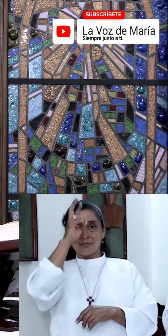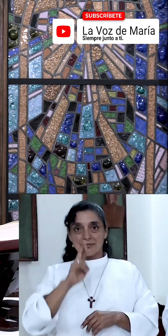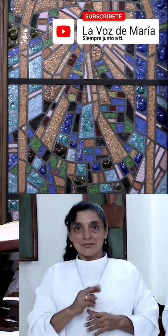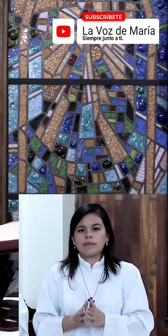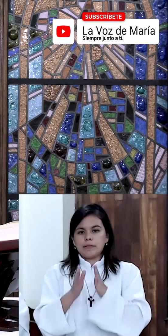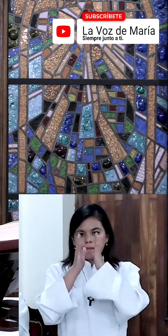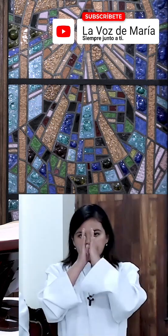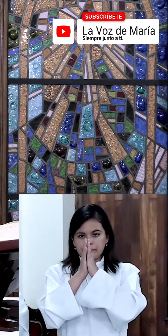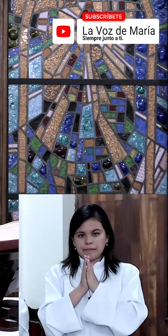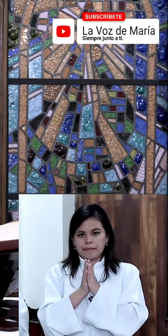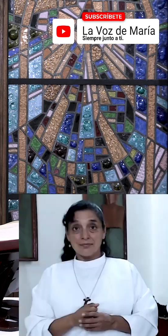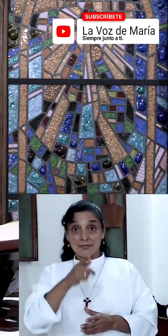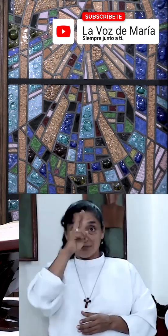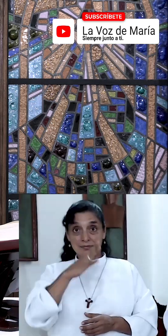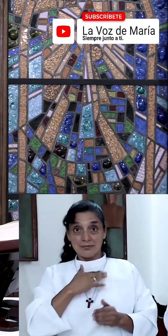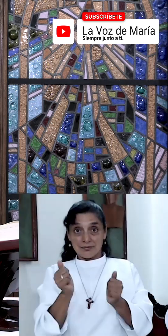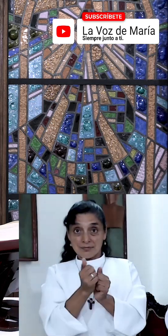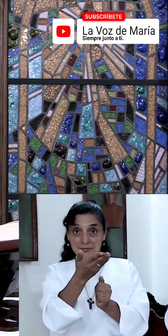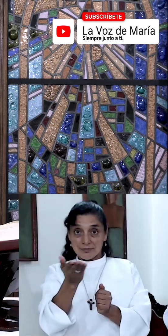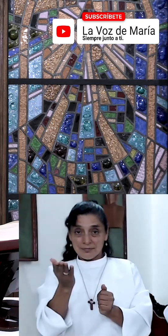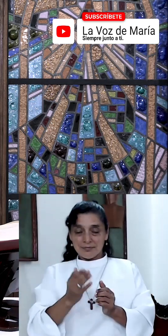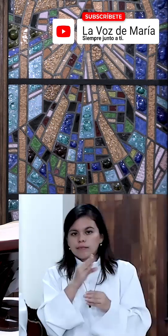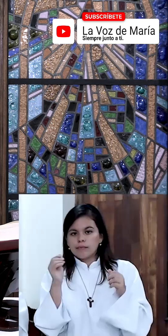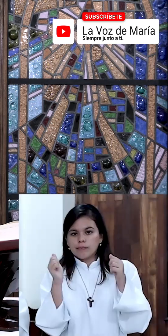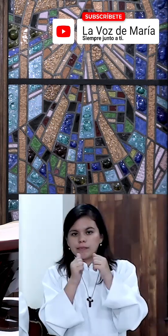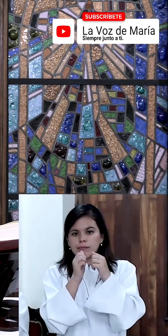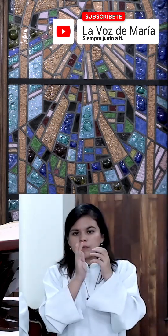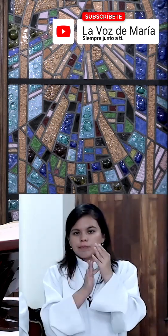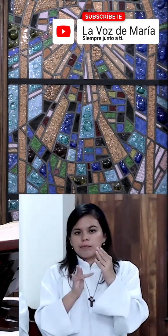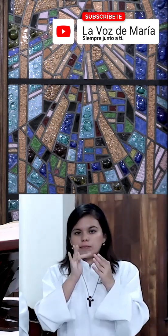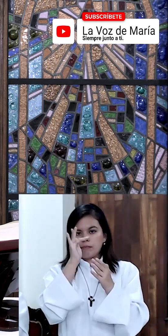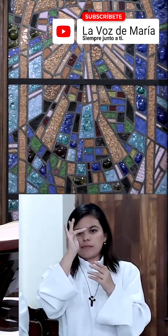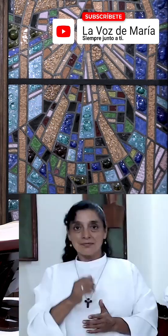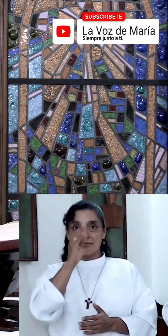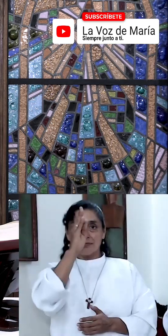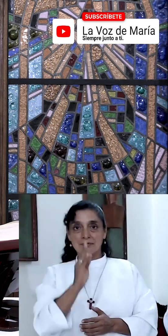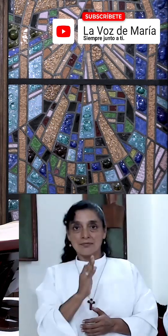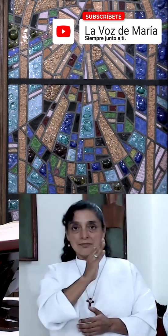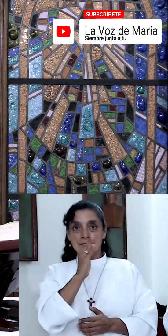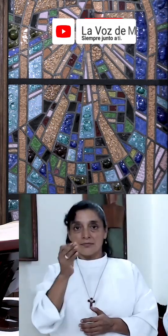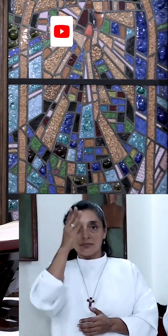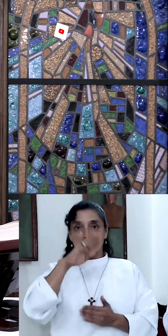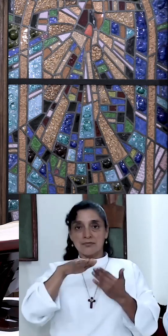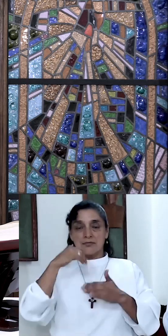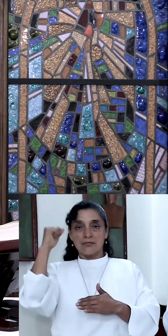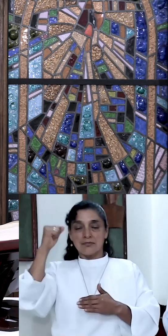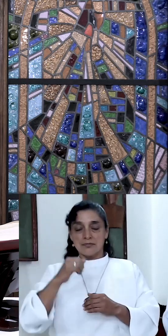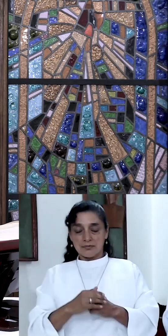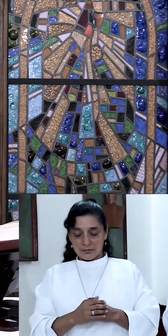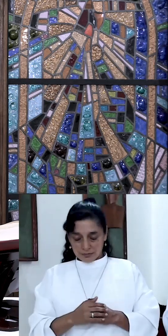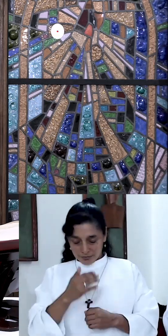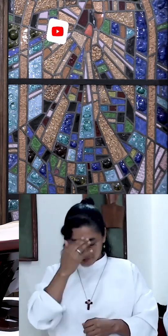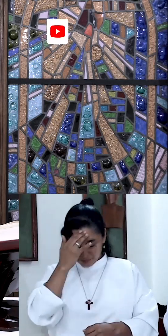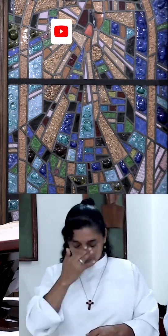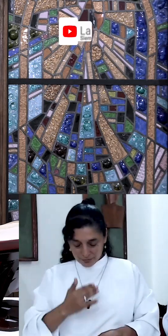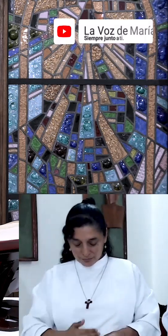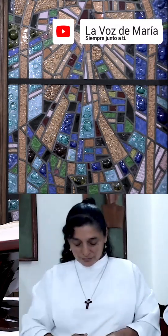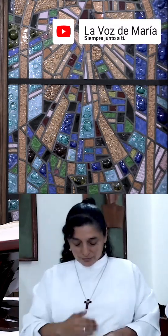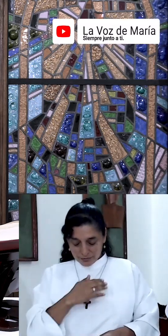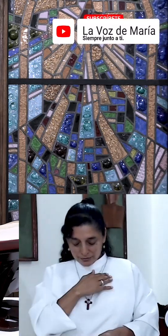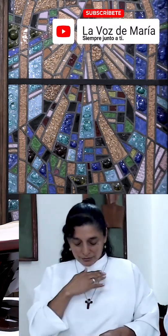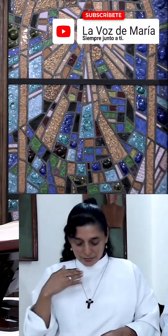Señor. Amén. El Señor esté con ustedes. Y con tu espíritu. La bendición de Dios Todopoderoso,